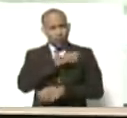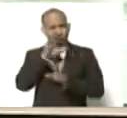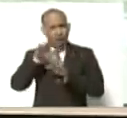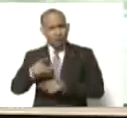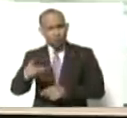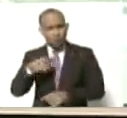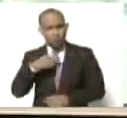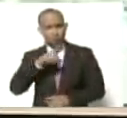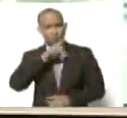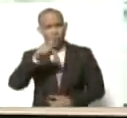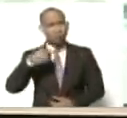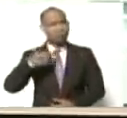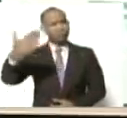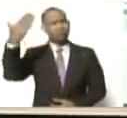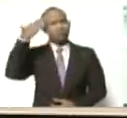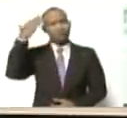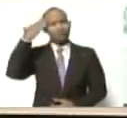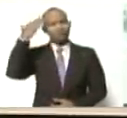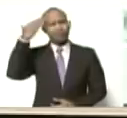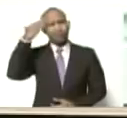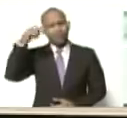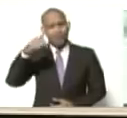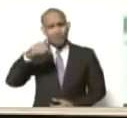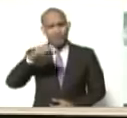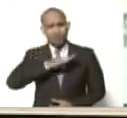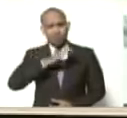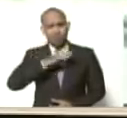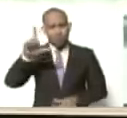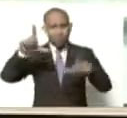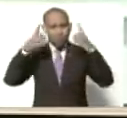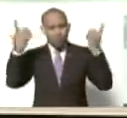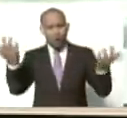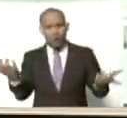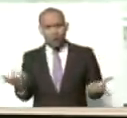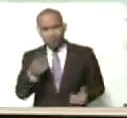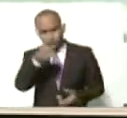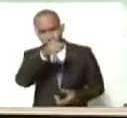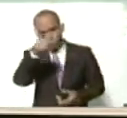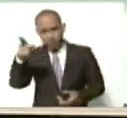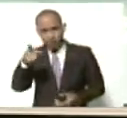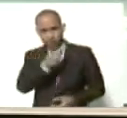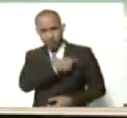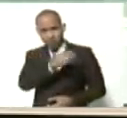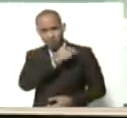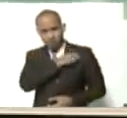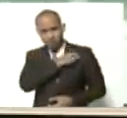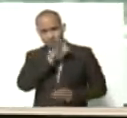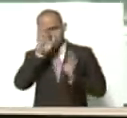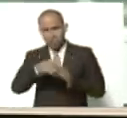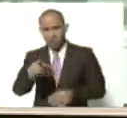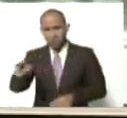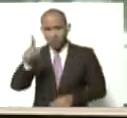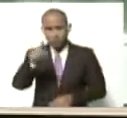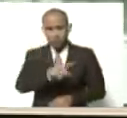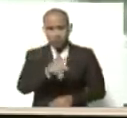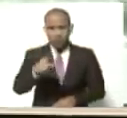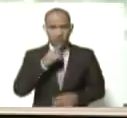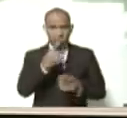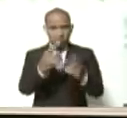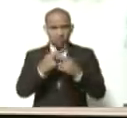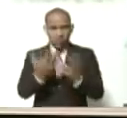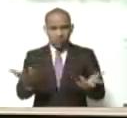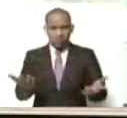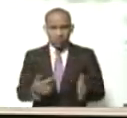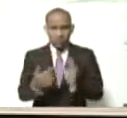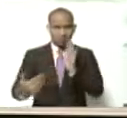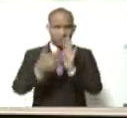Una pregunta que hacemos desde aquí, desde el Mar Caribe venezolano. ¿Van a ser cómplices el gobierno de España de estas